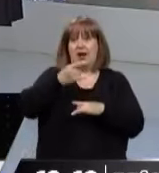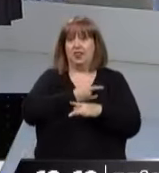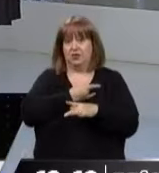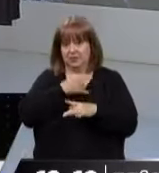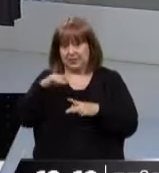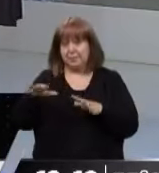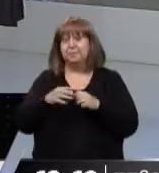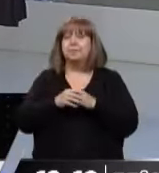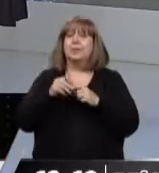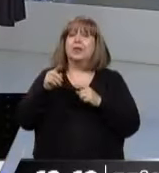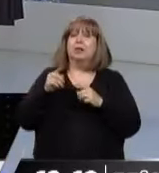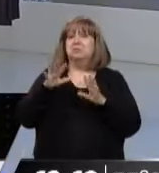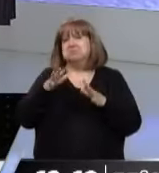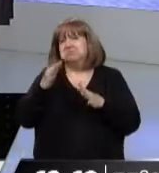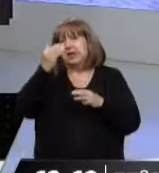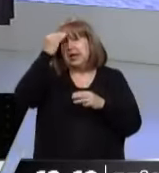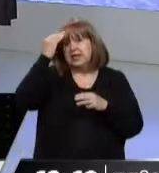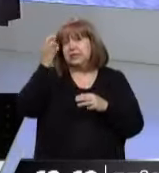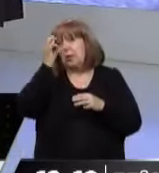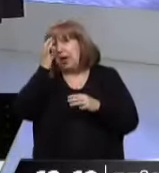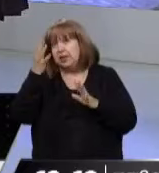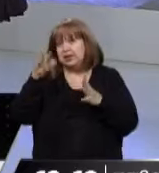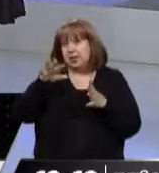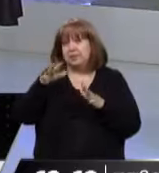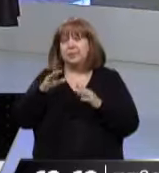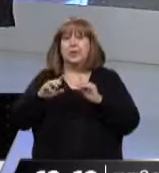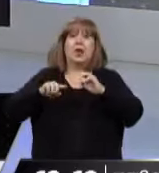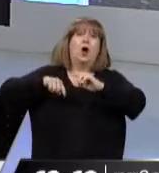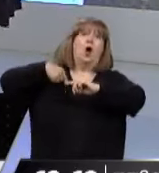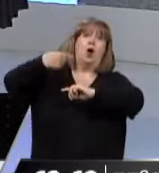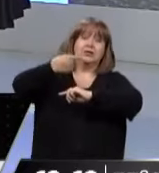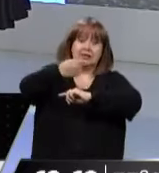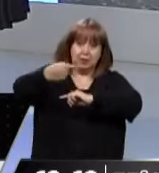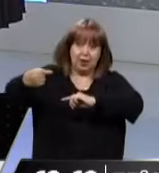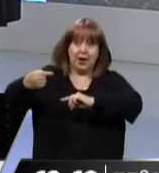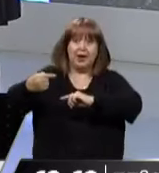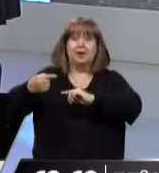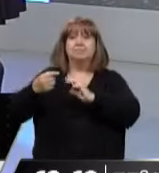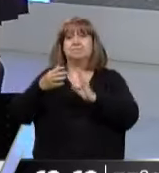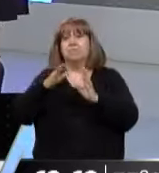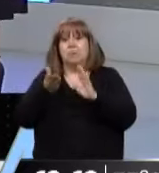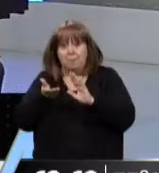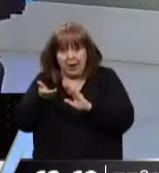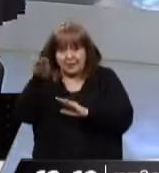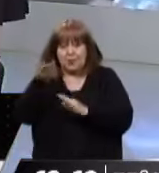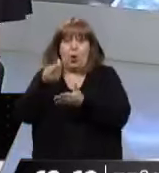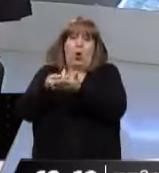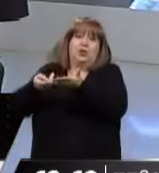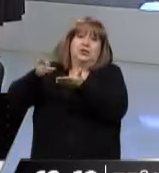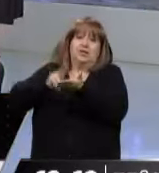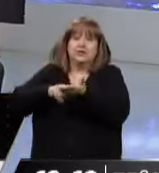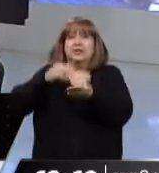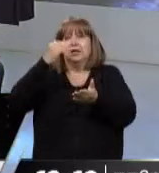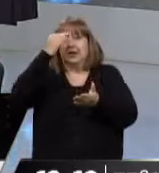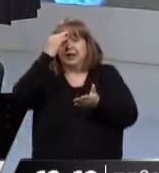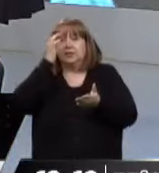Pero entre un 15 y un 20% y que la semana siguiente también estaba la posibilidad de que se incrementara otro 15%